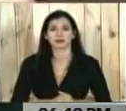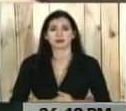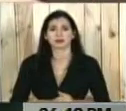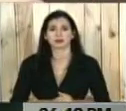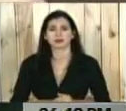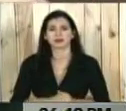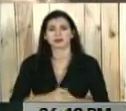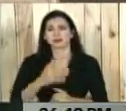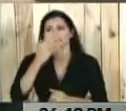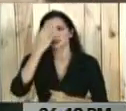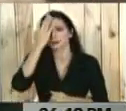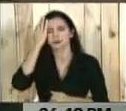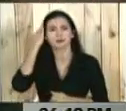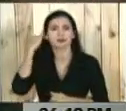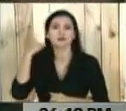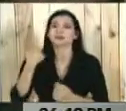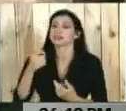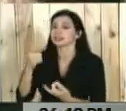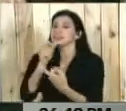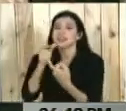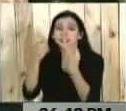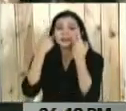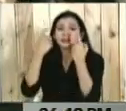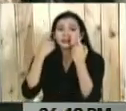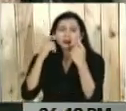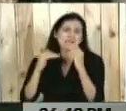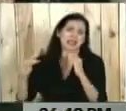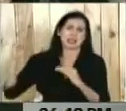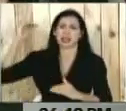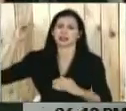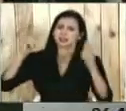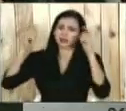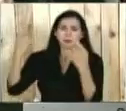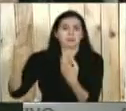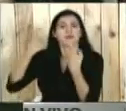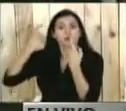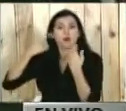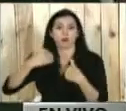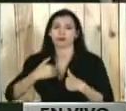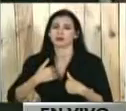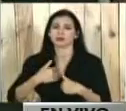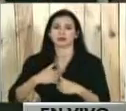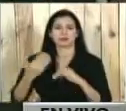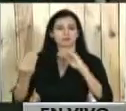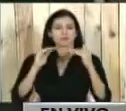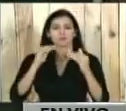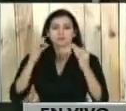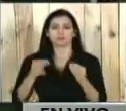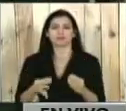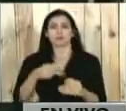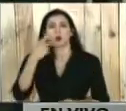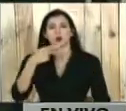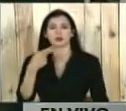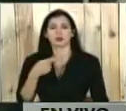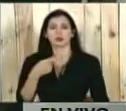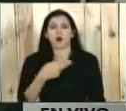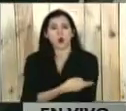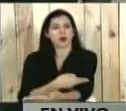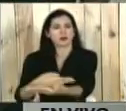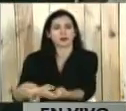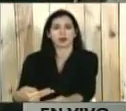Formado por otro gigante, un gigante, Hugo Chávez, que nos formó en una ética política, en la